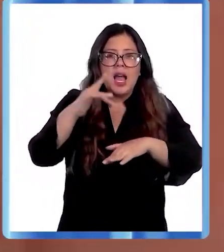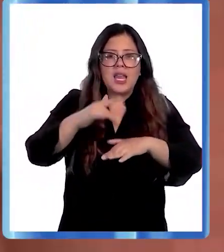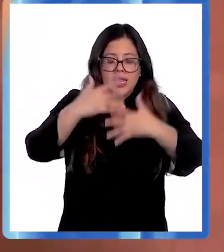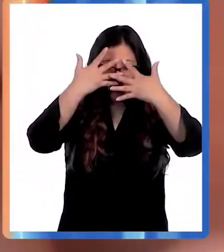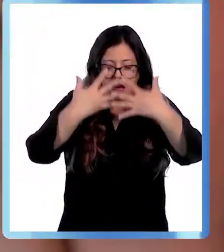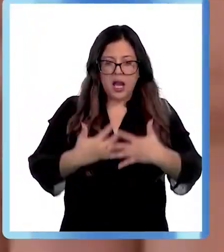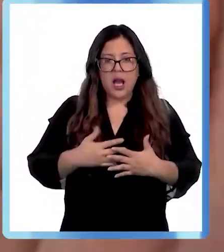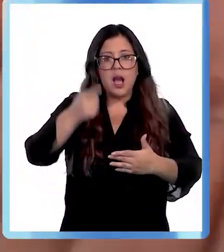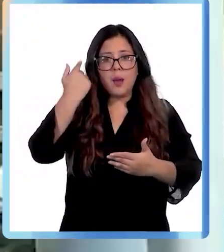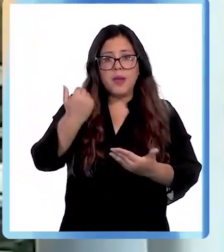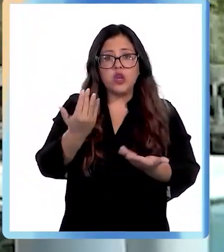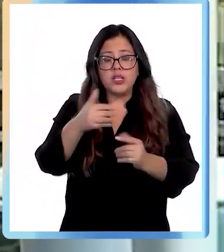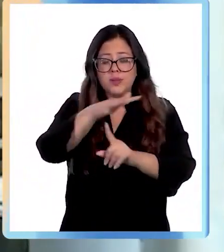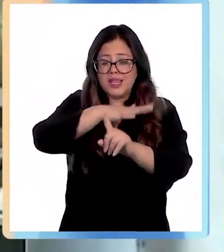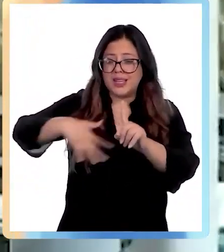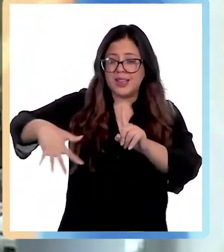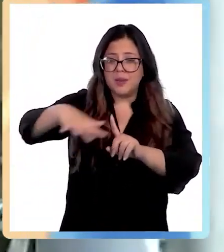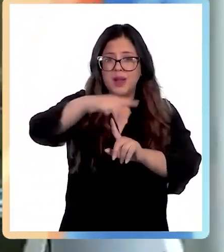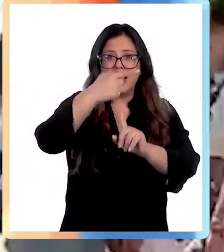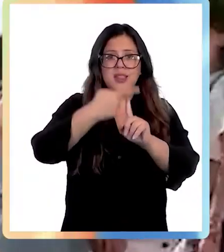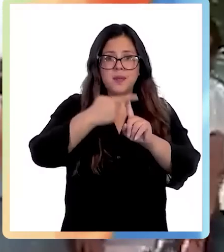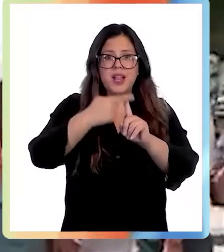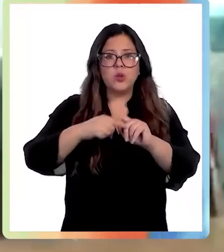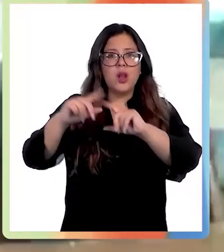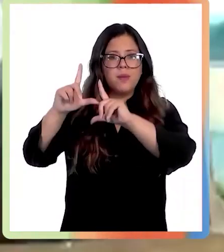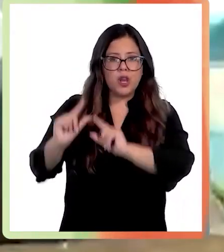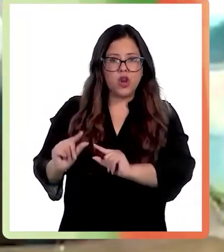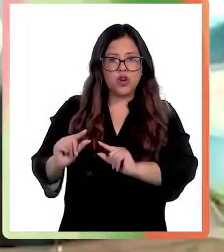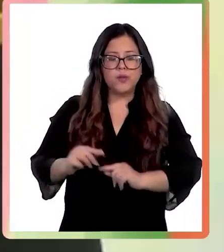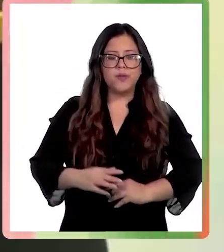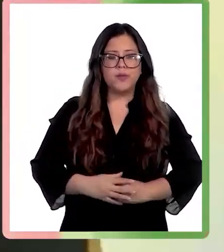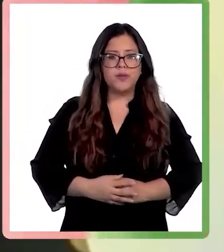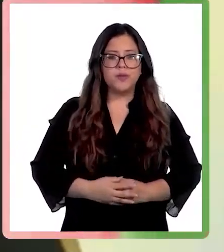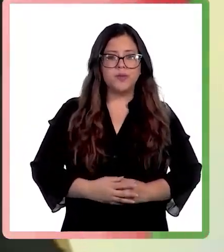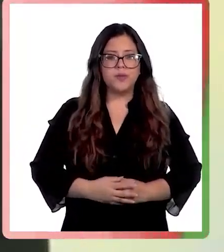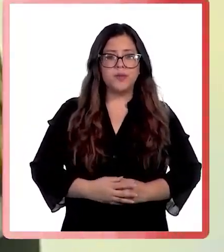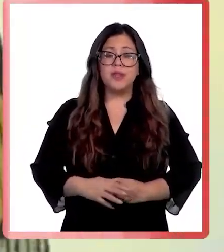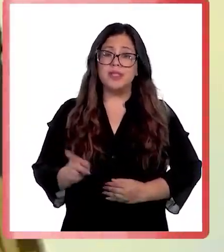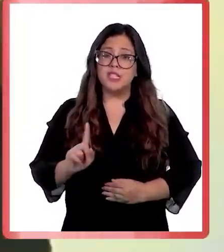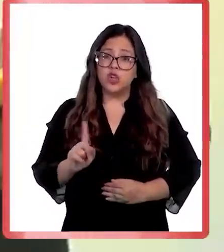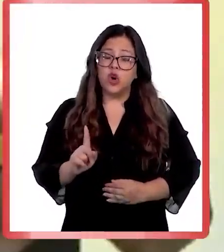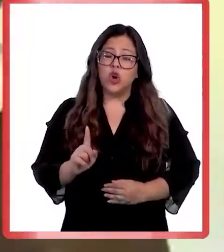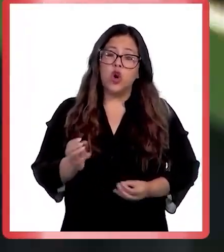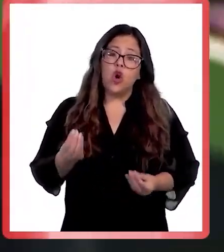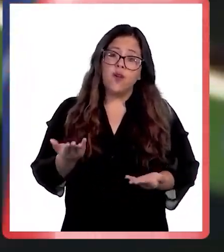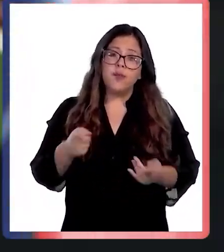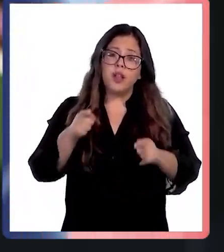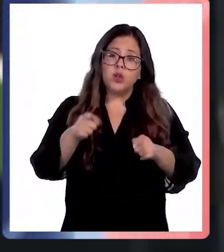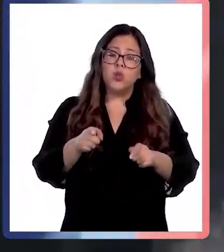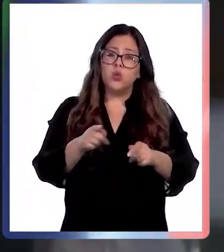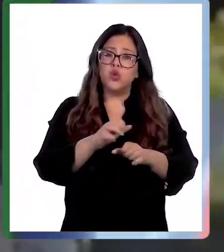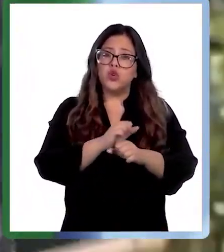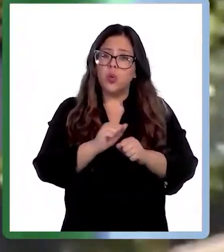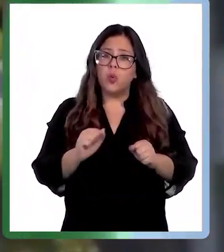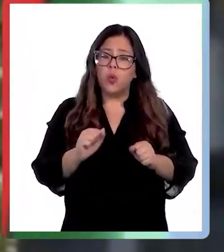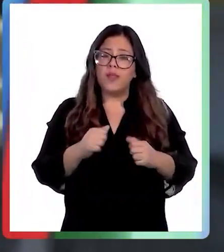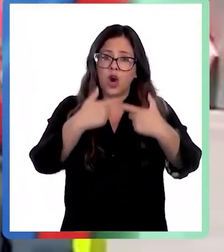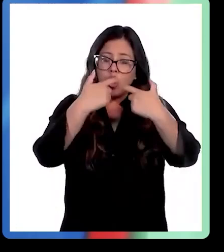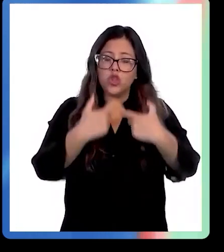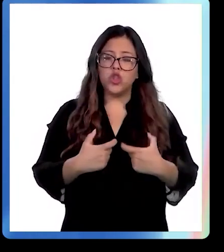que te rodee tenga una temperatura que sea inferior a tu. Porque si no, efectivamente, tú no puedes irradiar